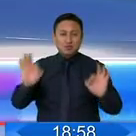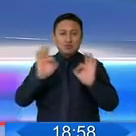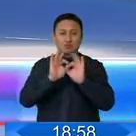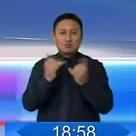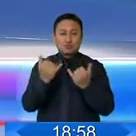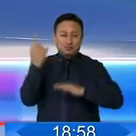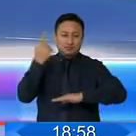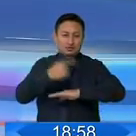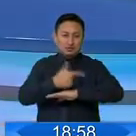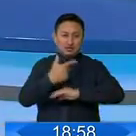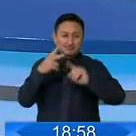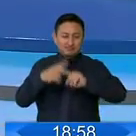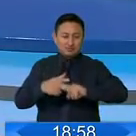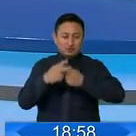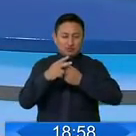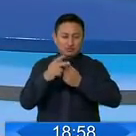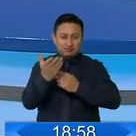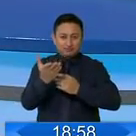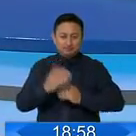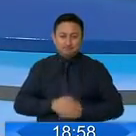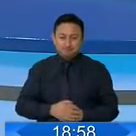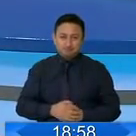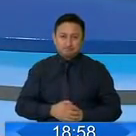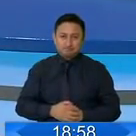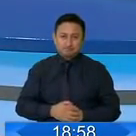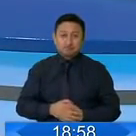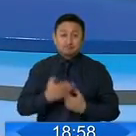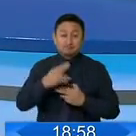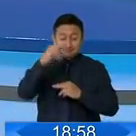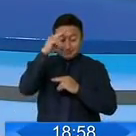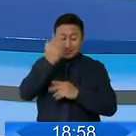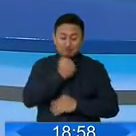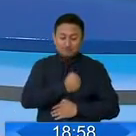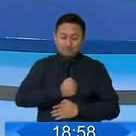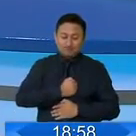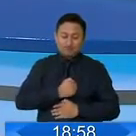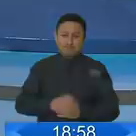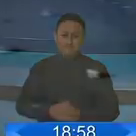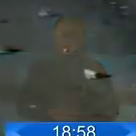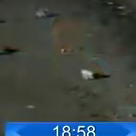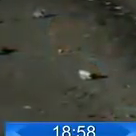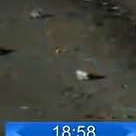destacado en esta jornada. Iniciamos con noticias lamentables.